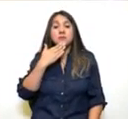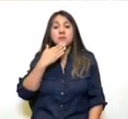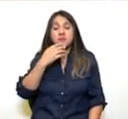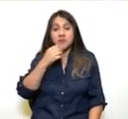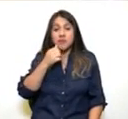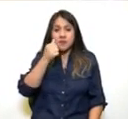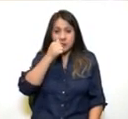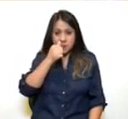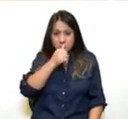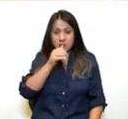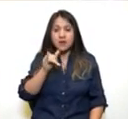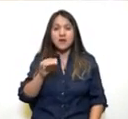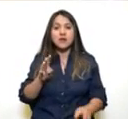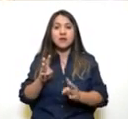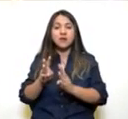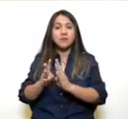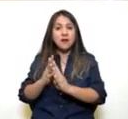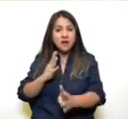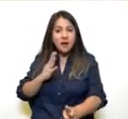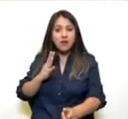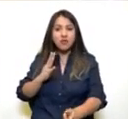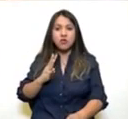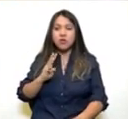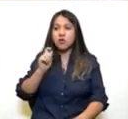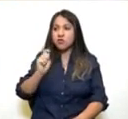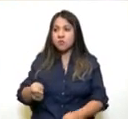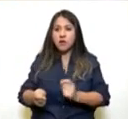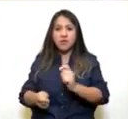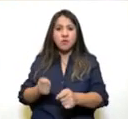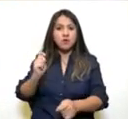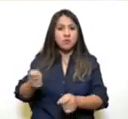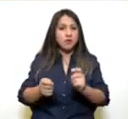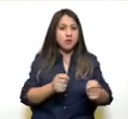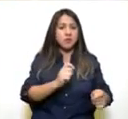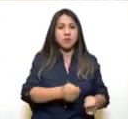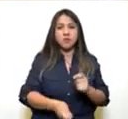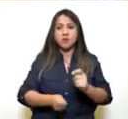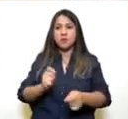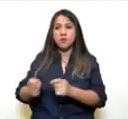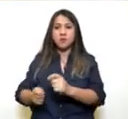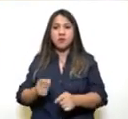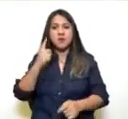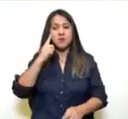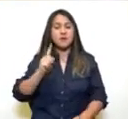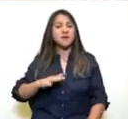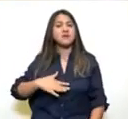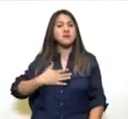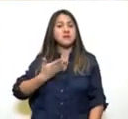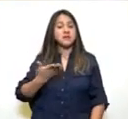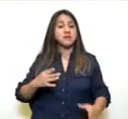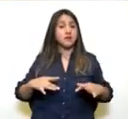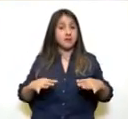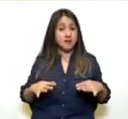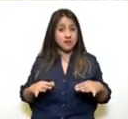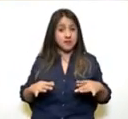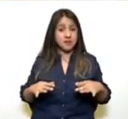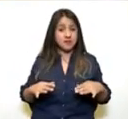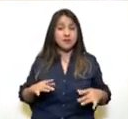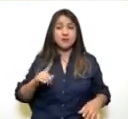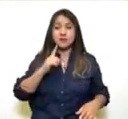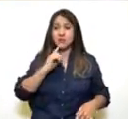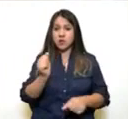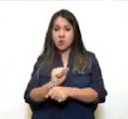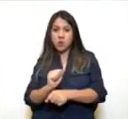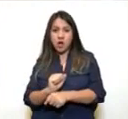d querer tener y acumular para sentirse feliz tener un